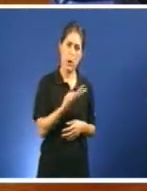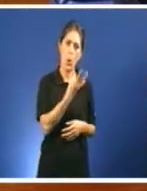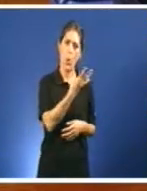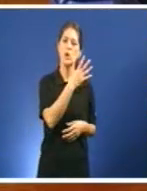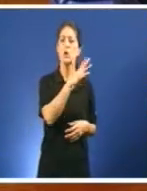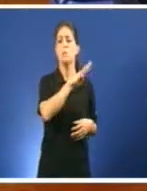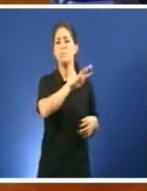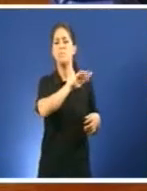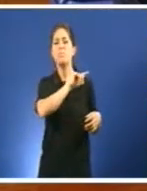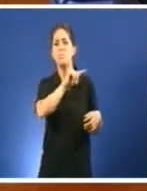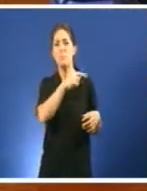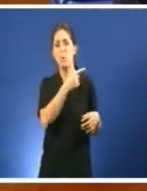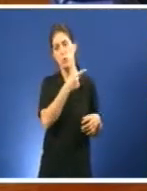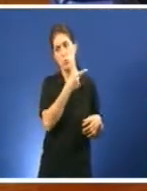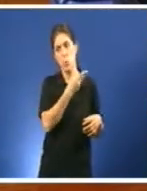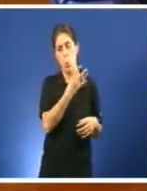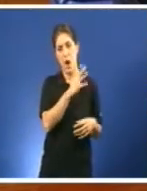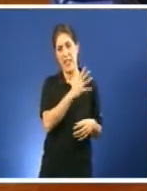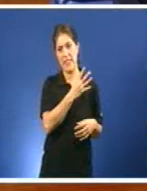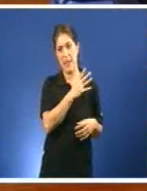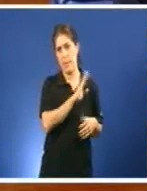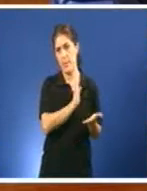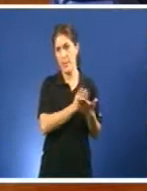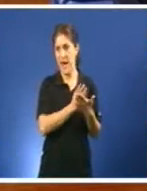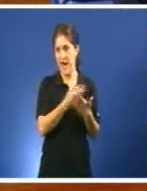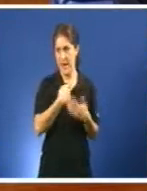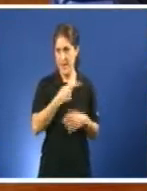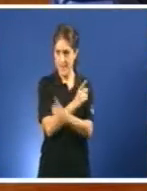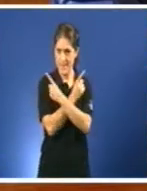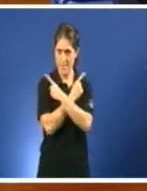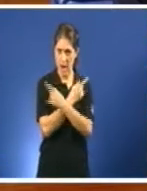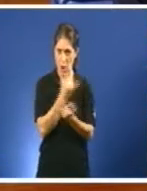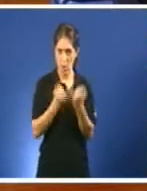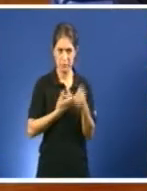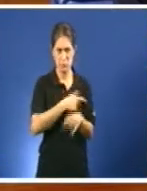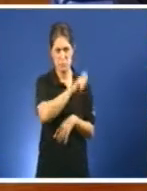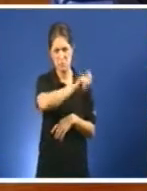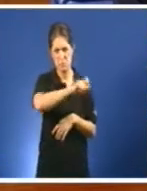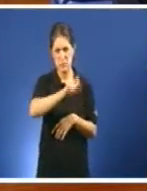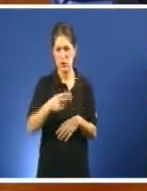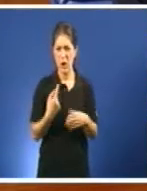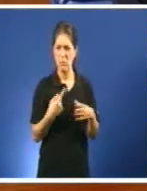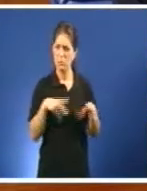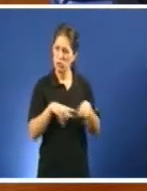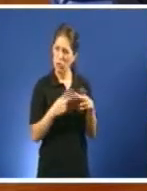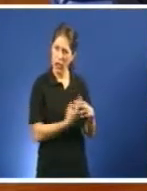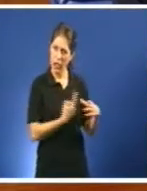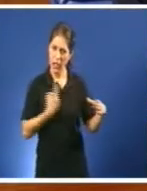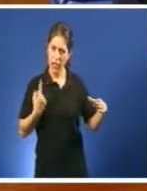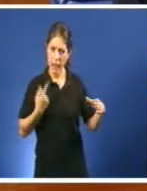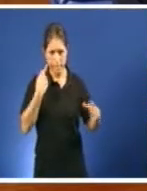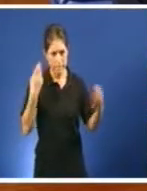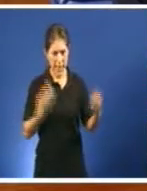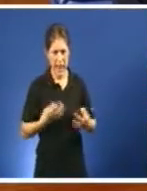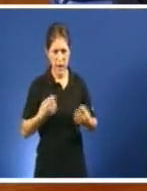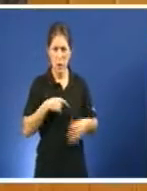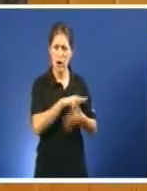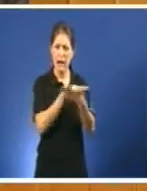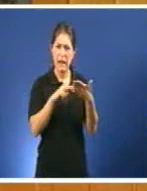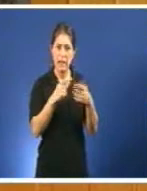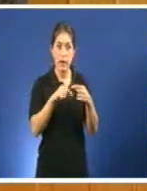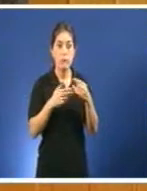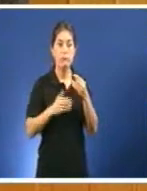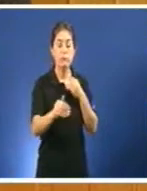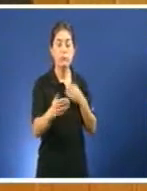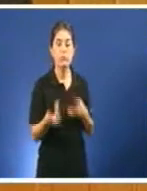650.000 persoas en situación de exclusión social ou en risco de exclusión social. Unha Galiza que vai